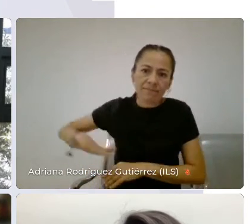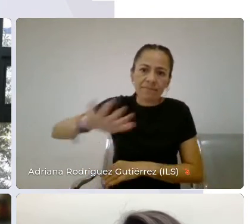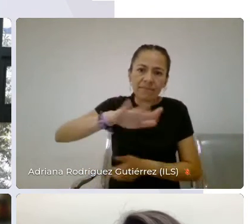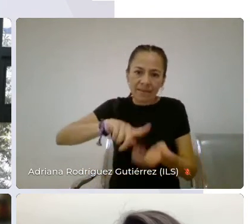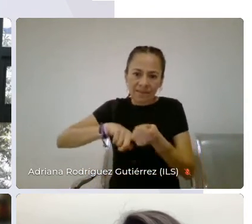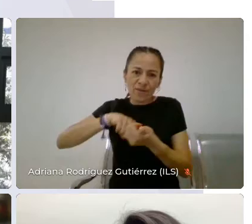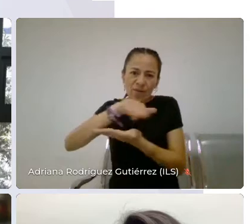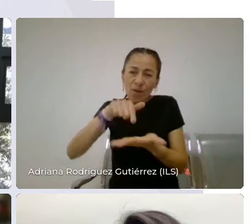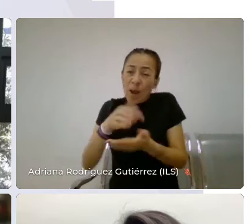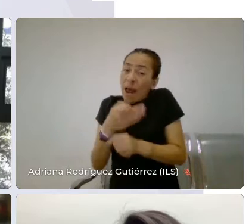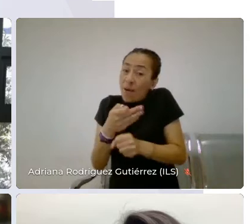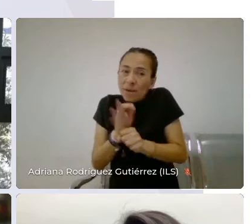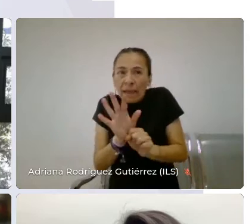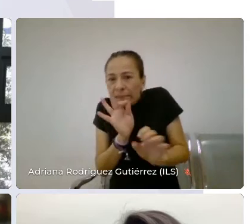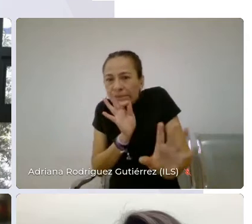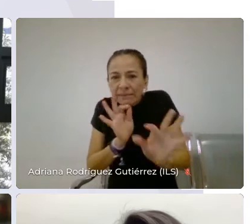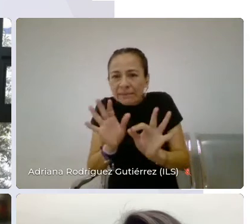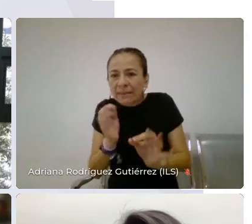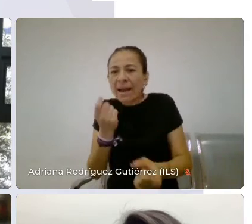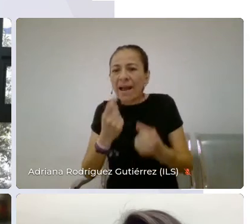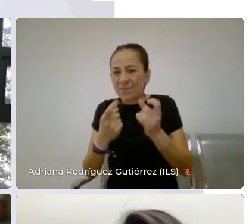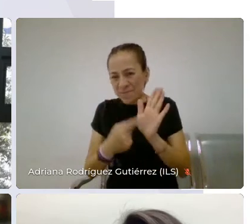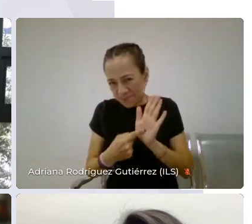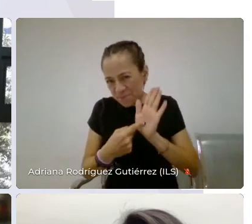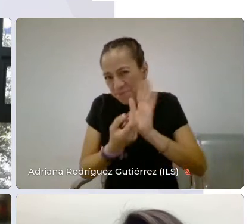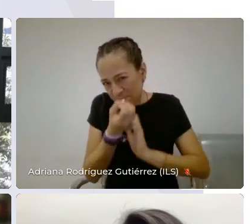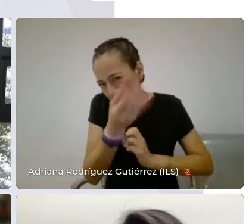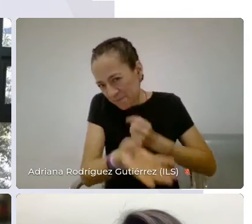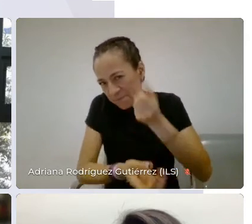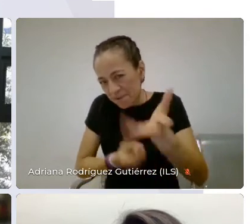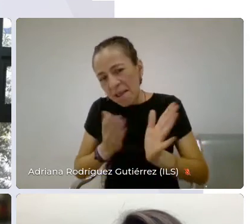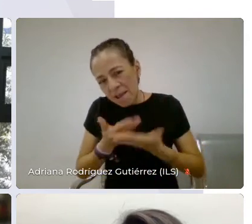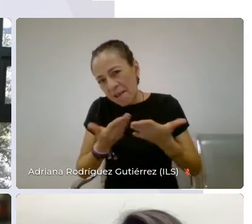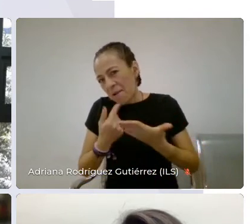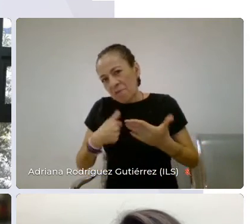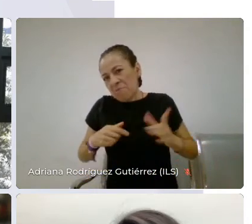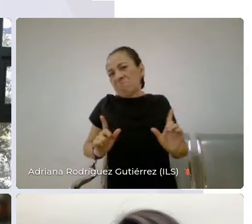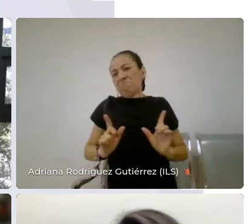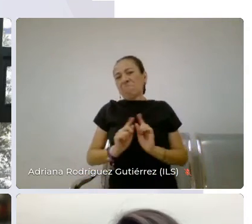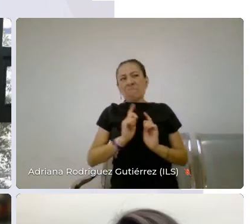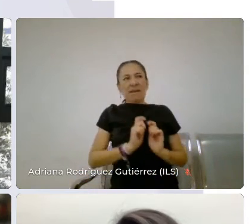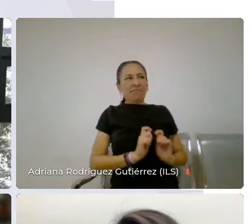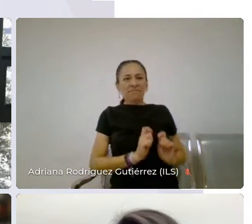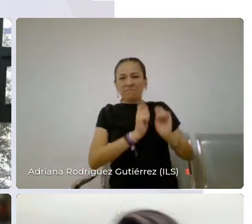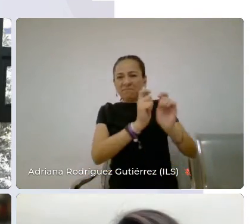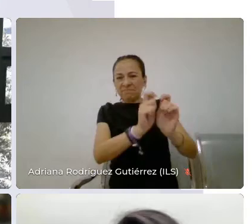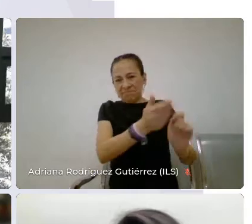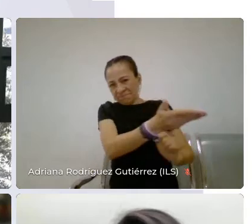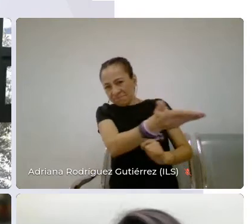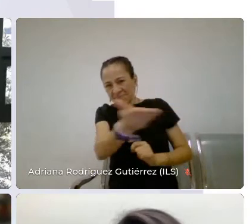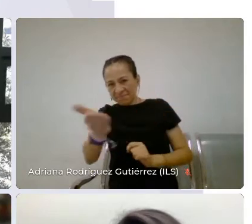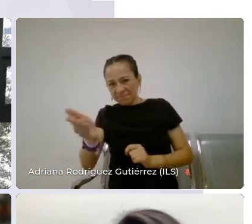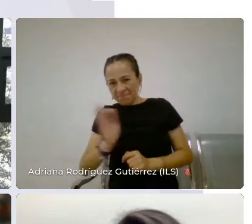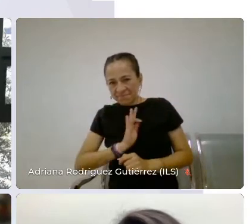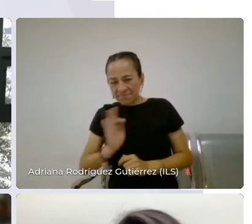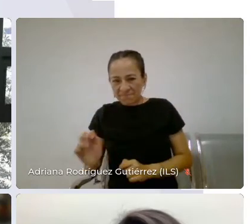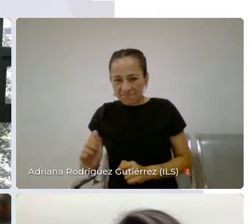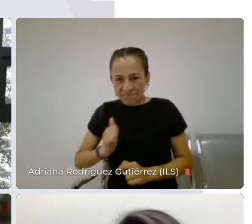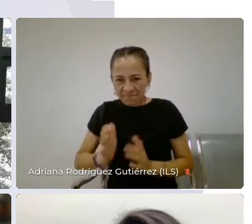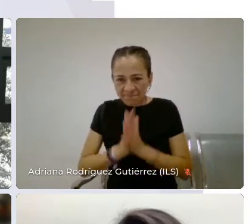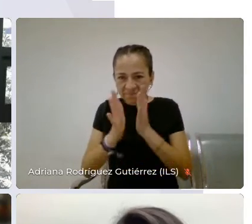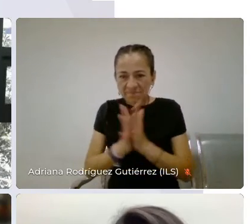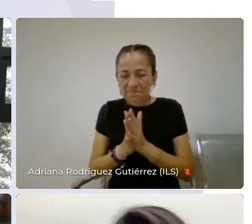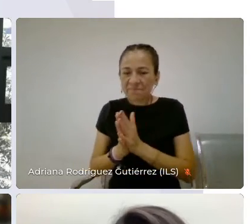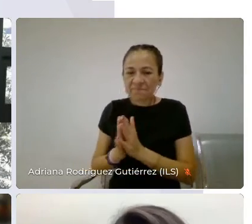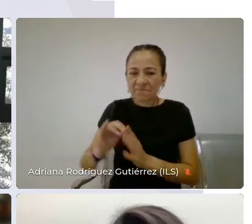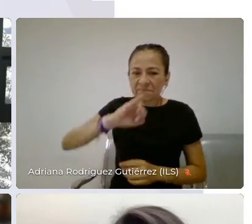mencionar, pero pues para dejar hablar a mis colegas, paro ahí. Muchas gracias. Muchas gracias, Juan. ¿Alguien más